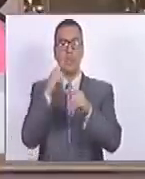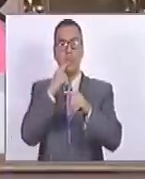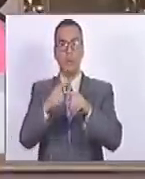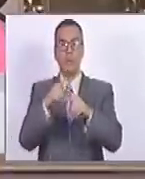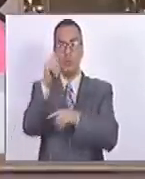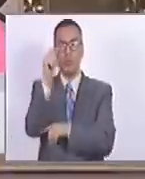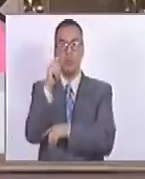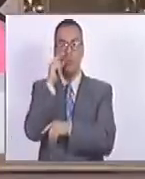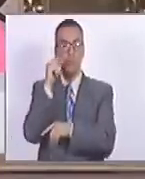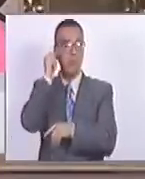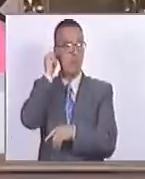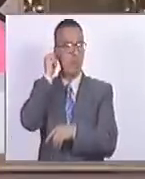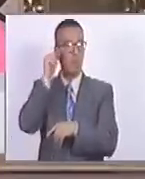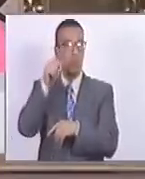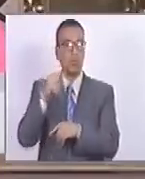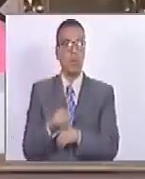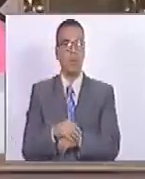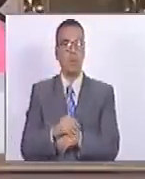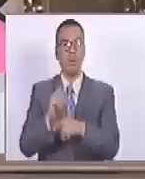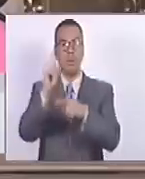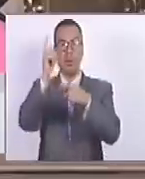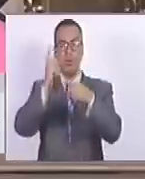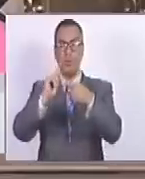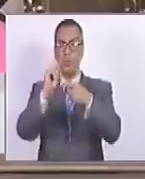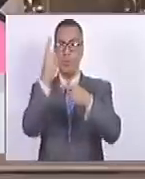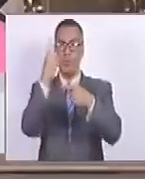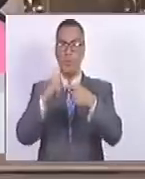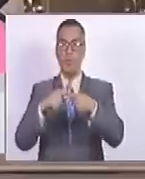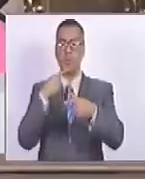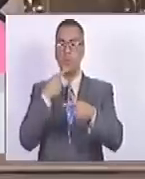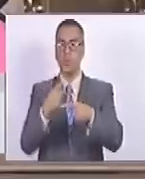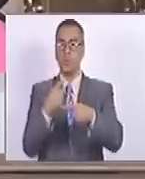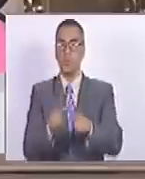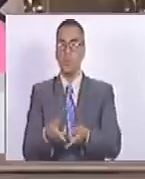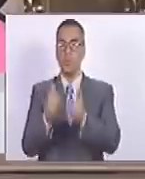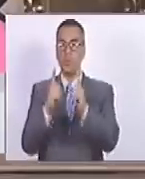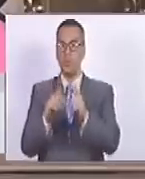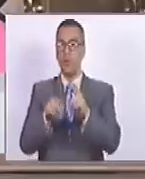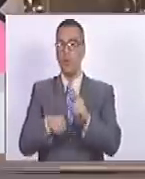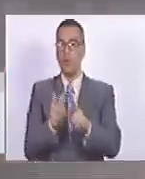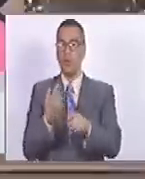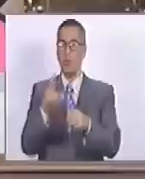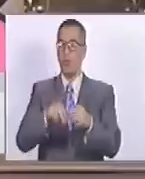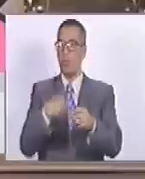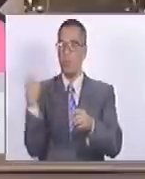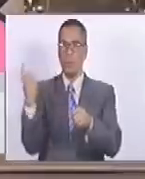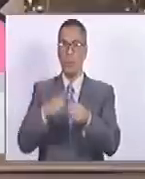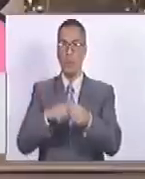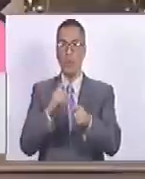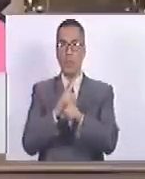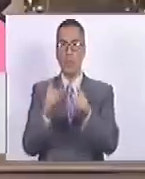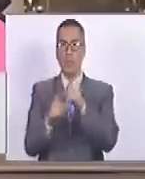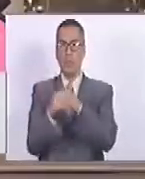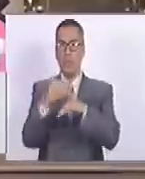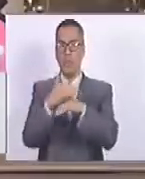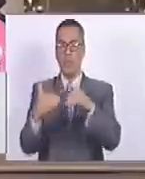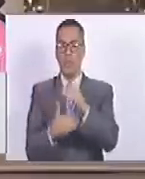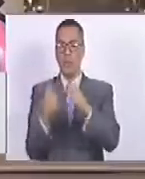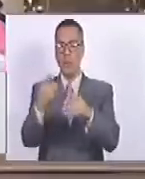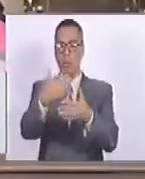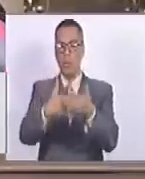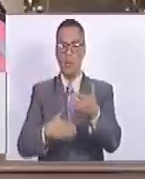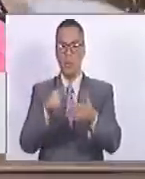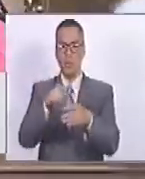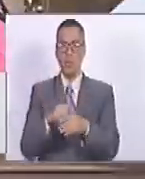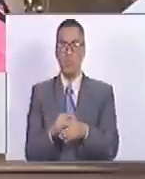ciudadanas diputadas y los ciudadanos diputados principales solicitando permiso para ausentarse e incorporar a sus suplentes indicados en